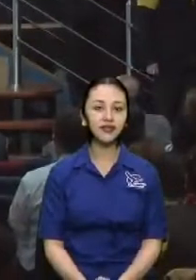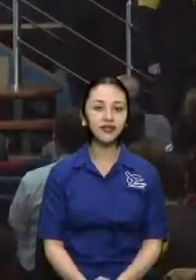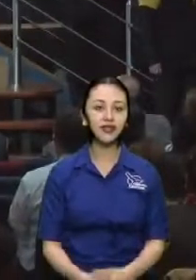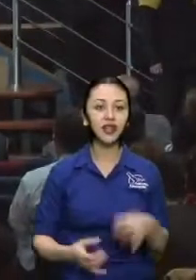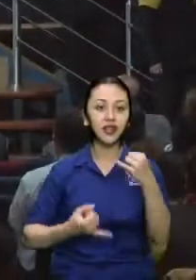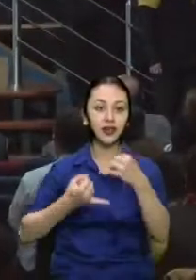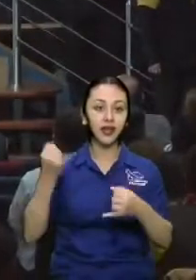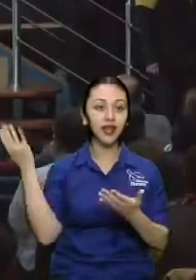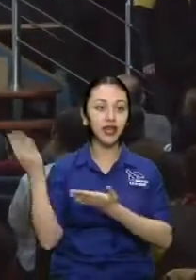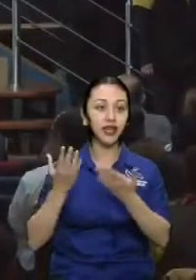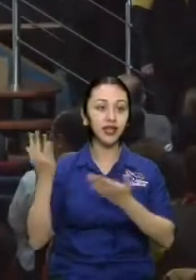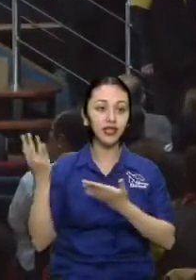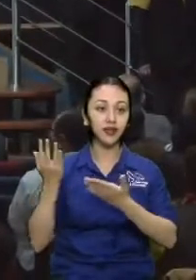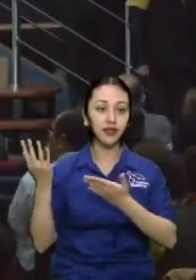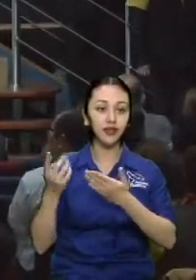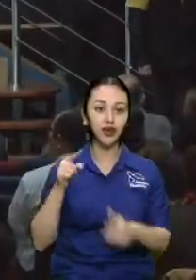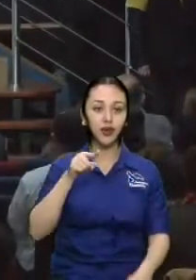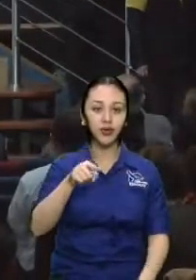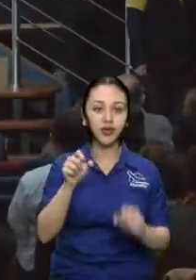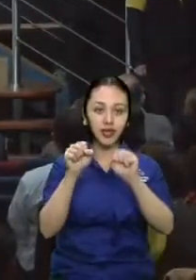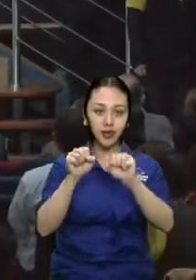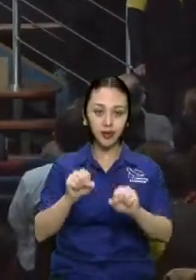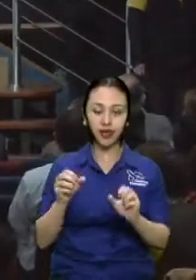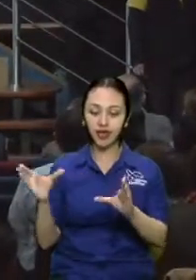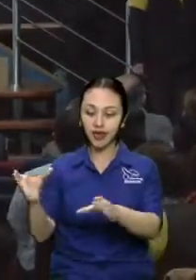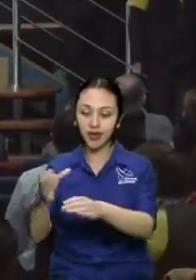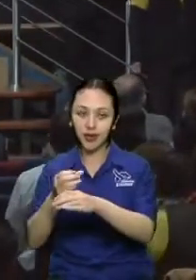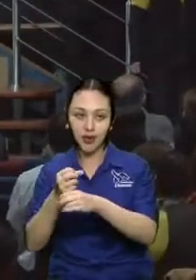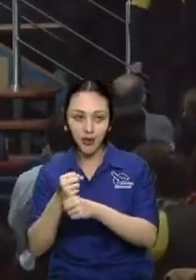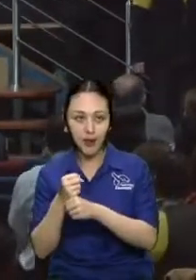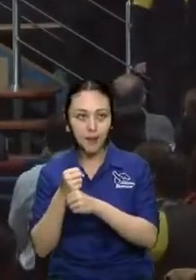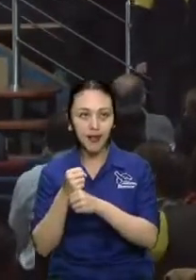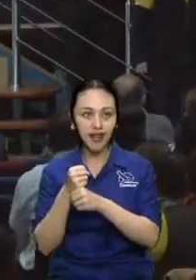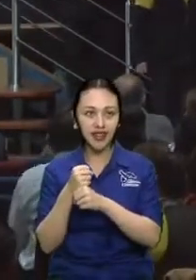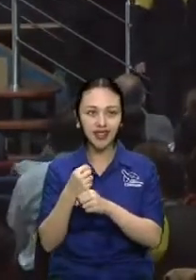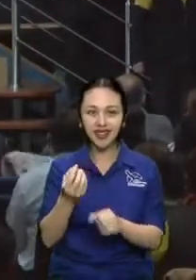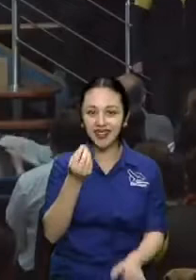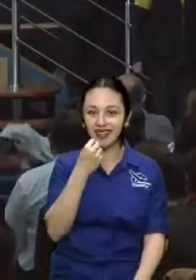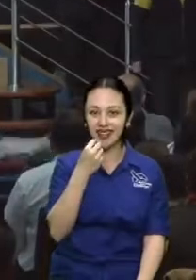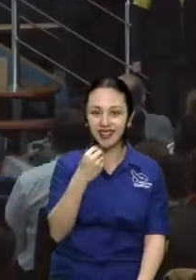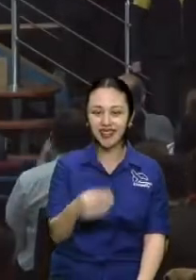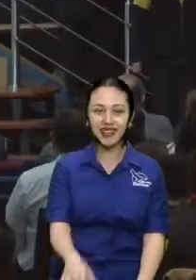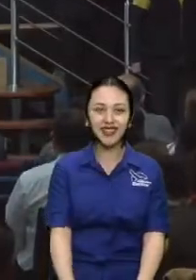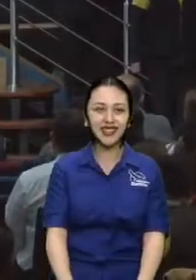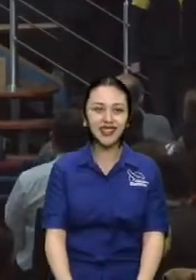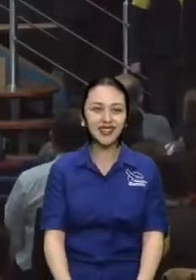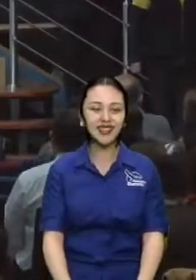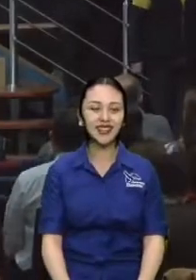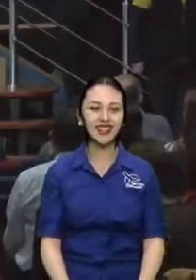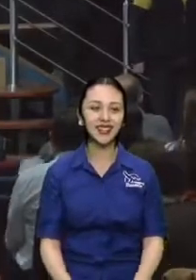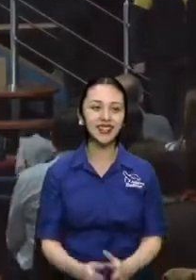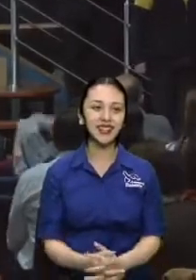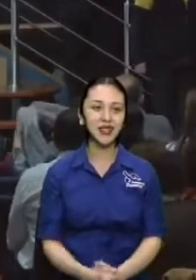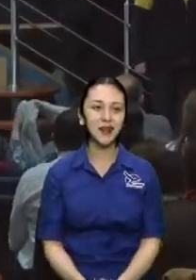mesas y usted puede pasar por su porción de pastel, amén. Para llevar. Para llevar.